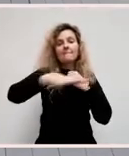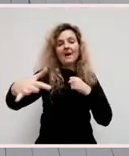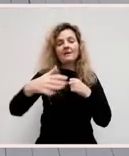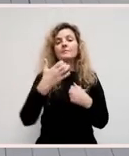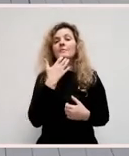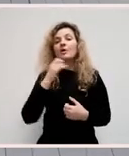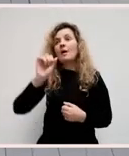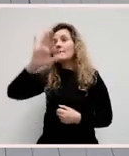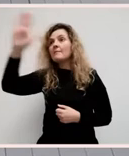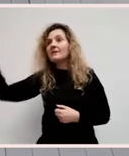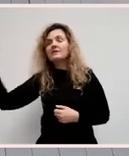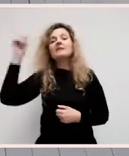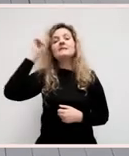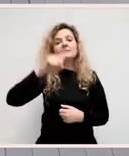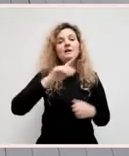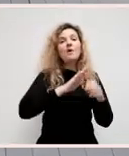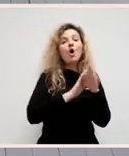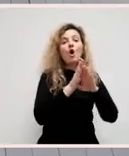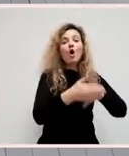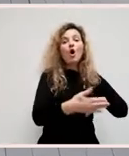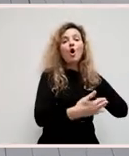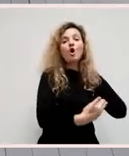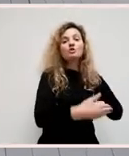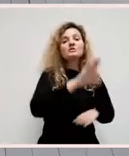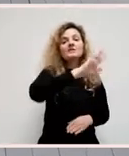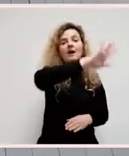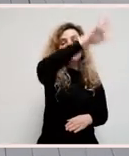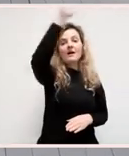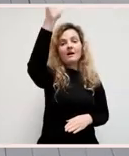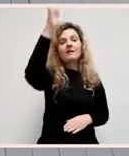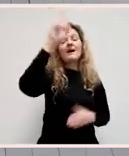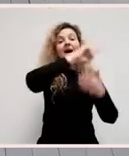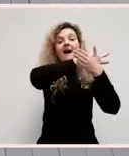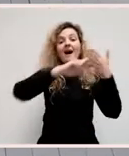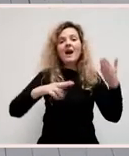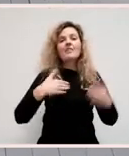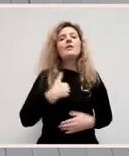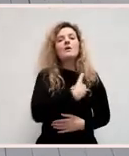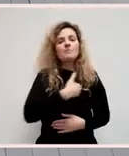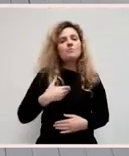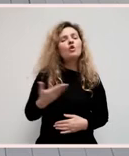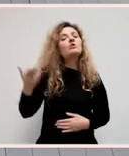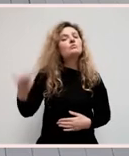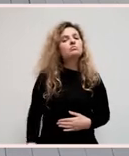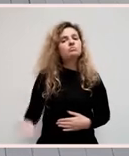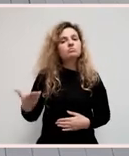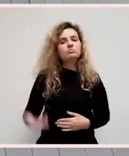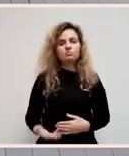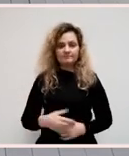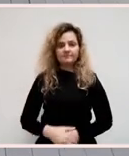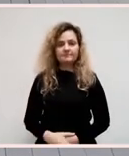no mar mediterráneo se también sino también todo por la costa atlántica noqueó noroeste es decir un mundo a costa gallega